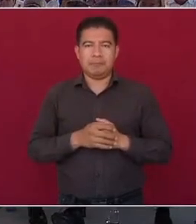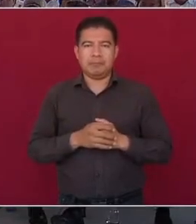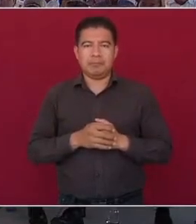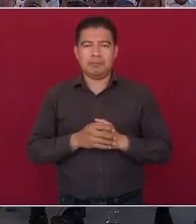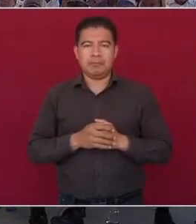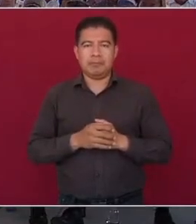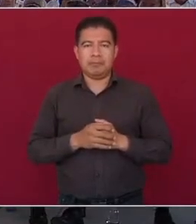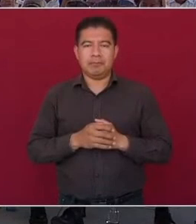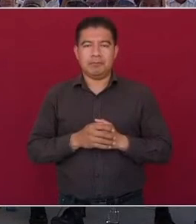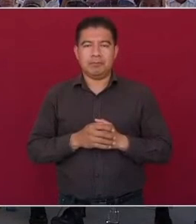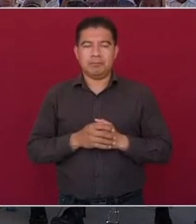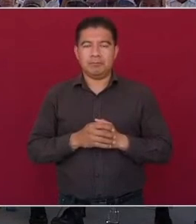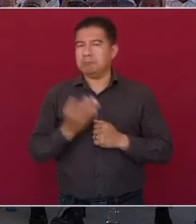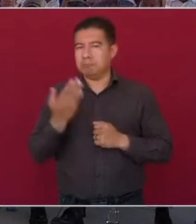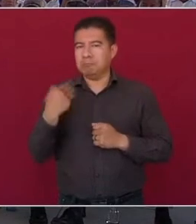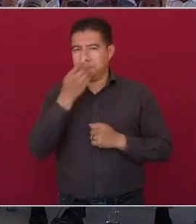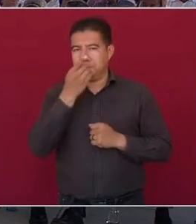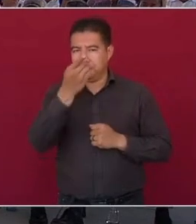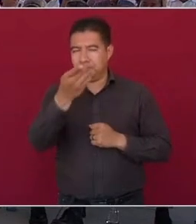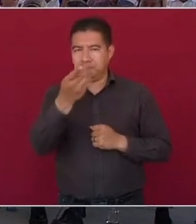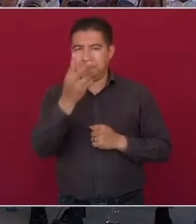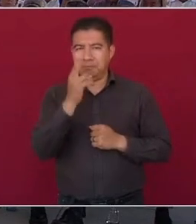Y como ya dijimos,